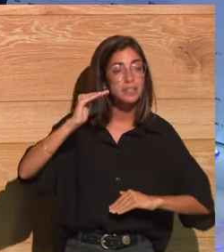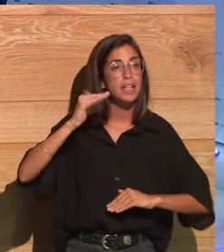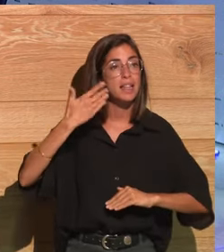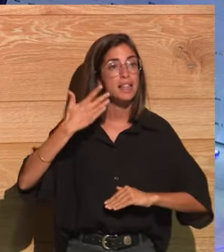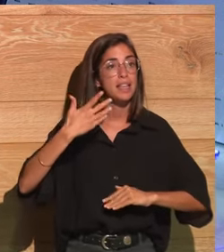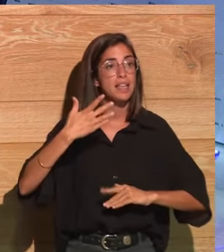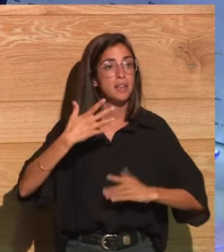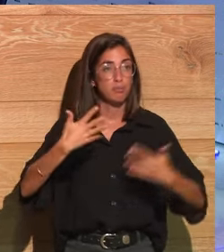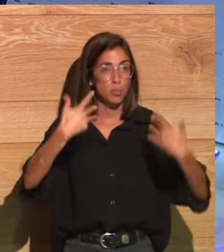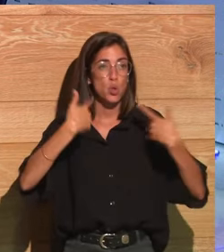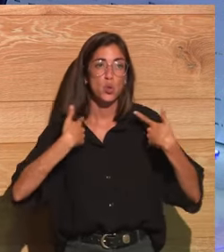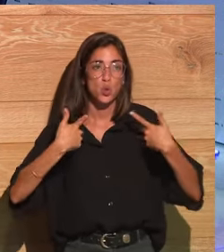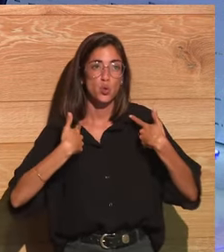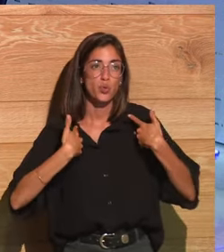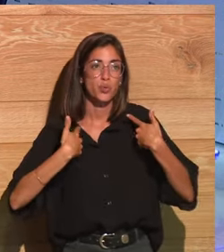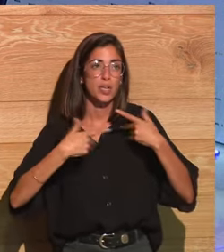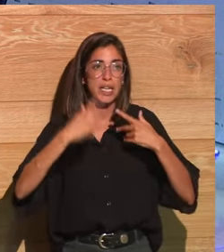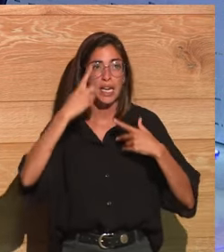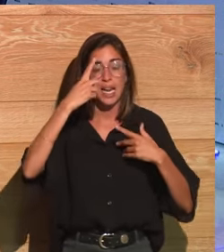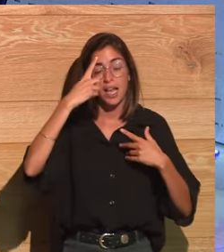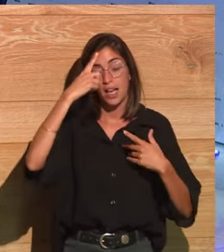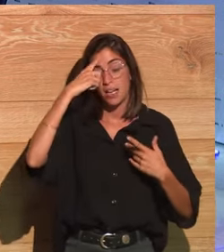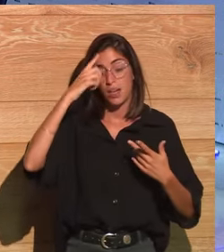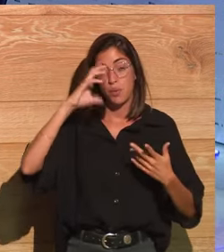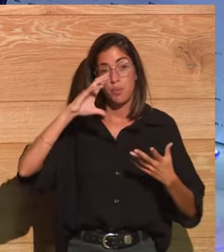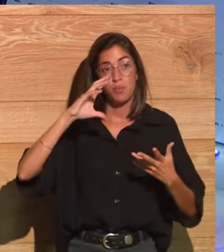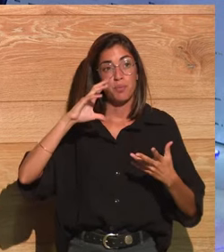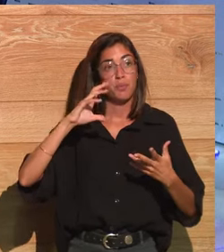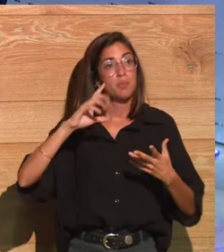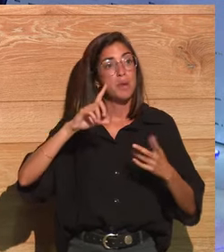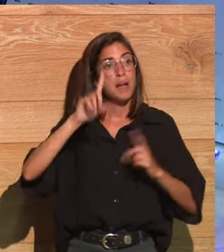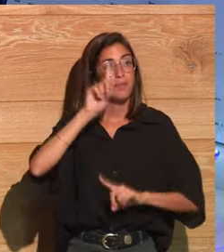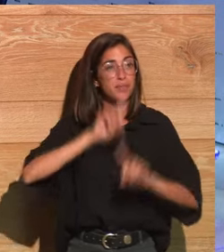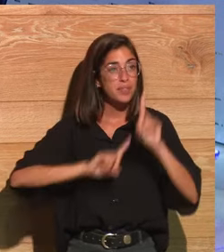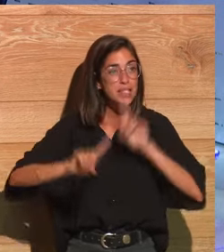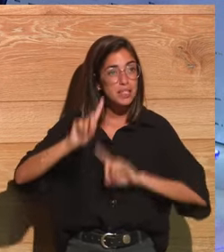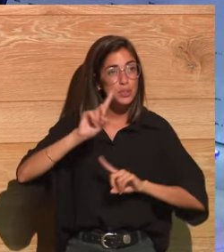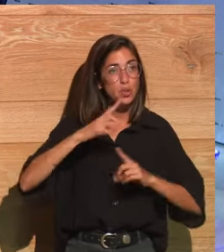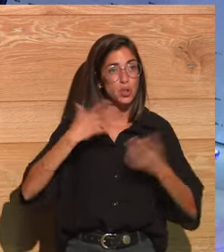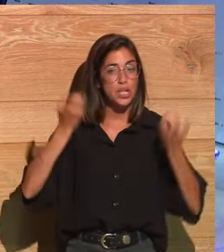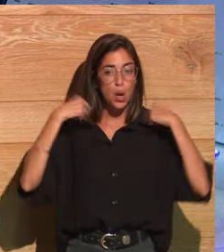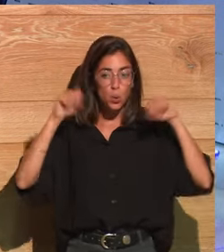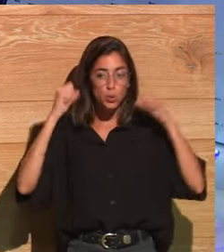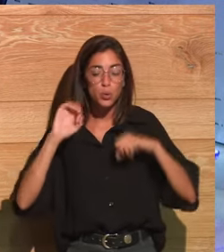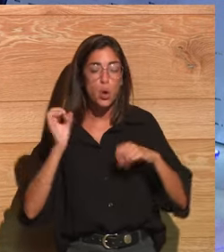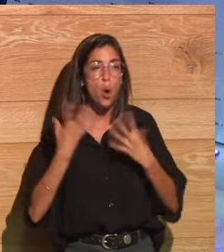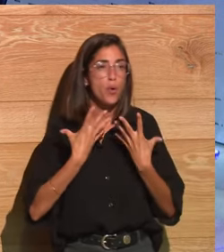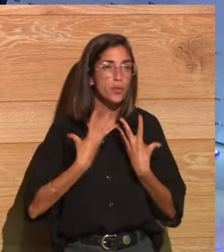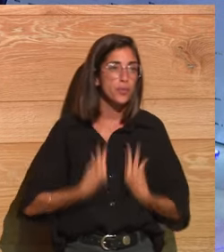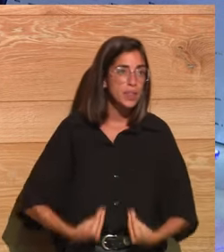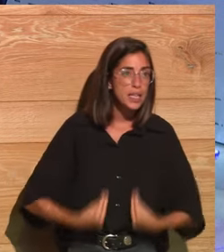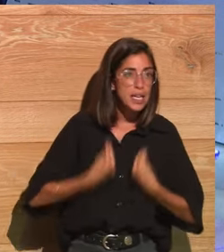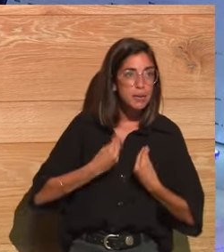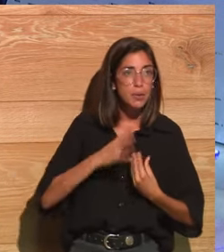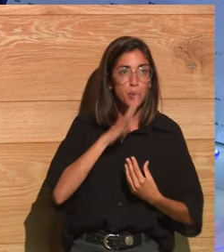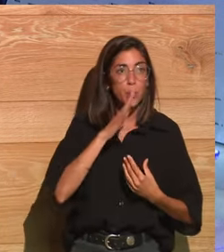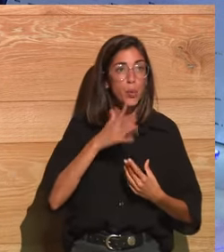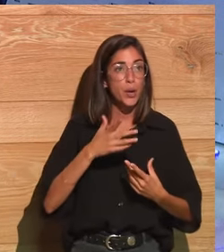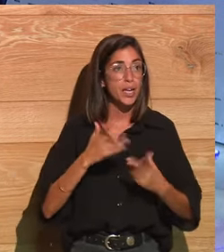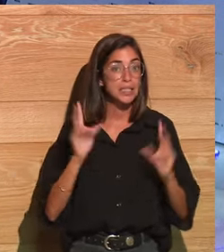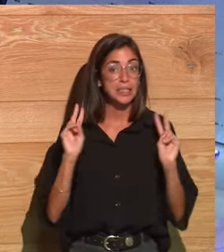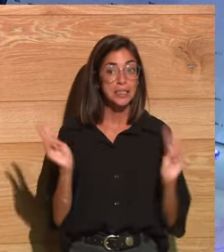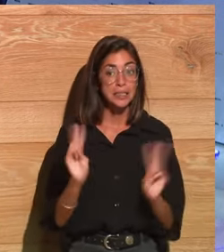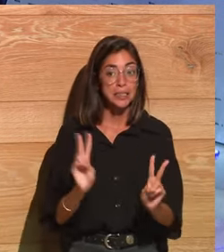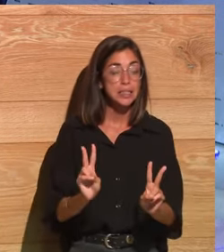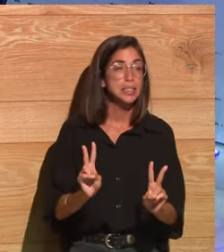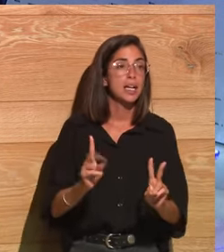de trastornos de la conducta y de trastornos anímicos, un poco por esa hiperactivación. O sea, es